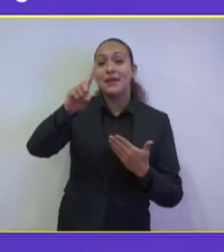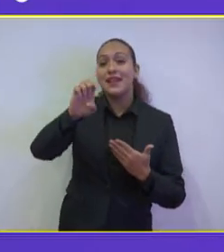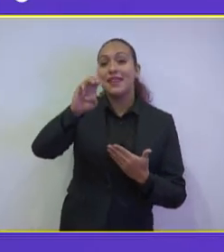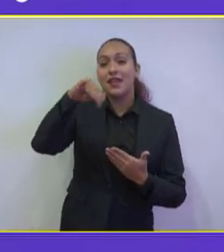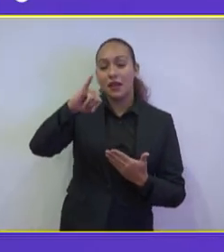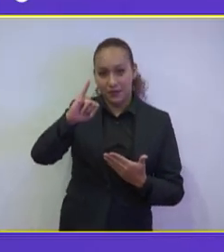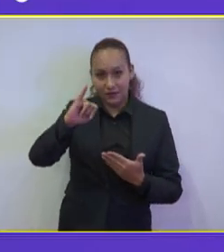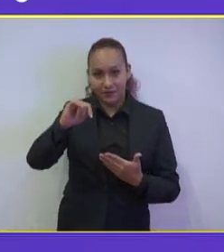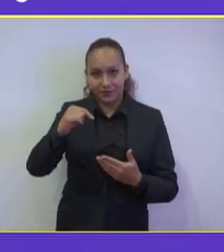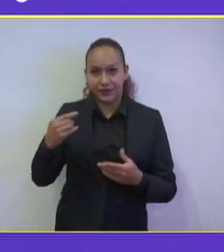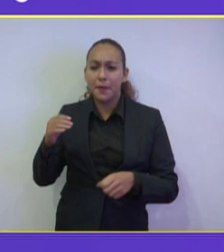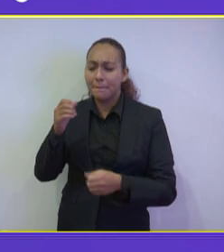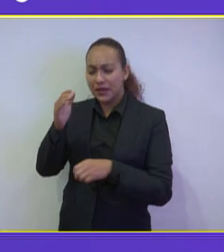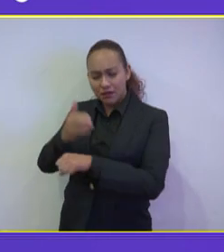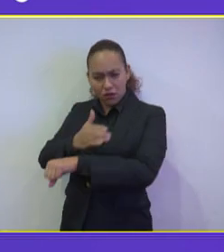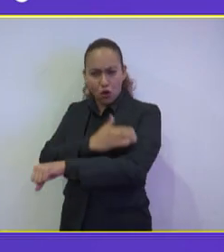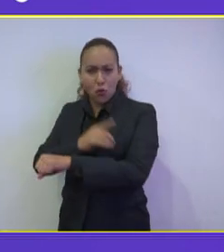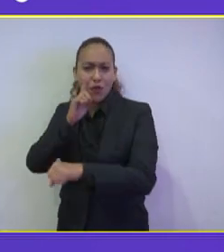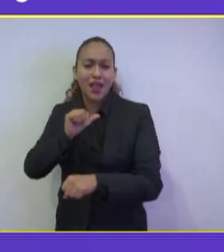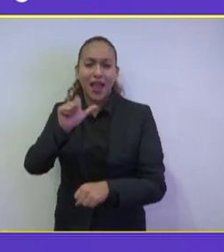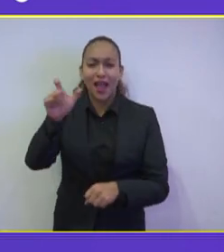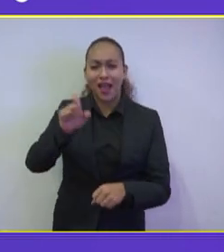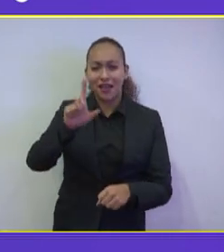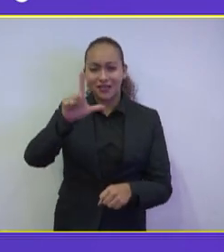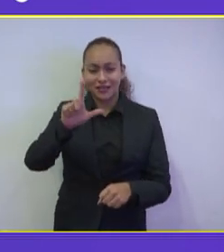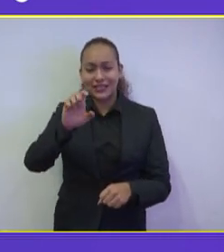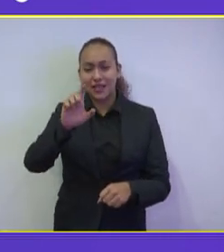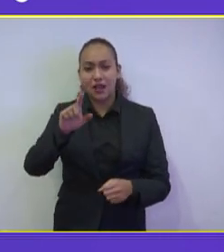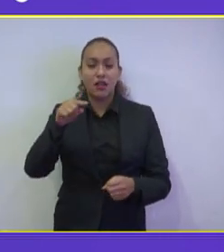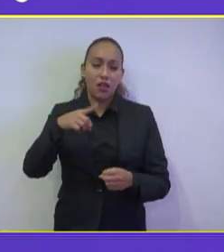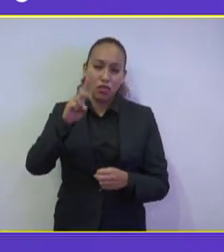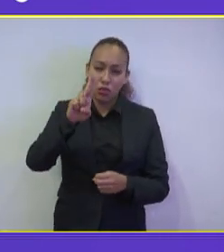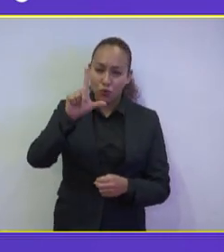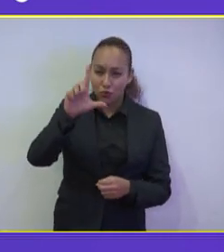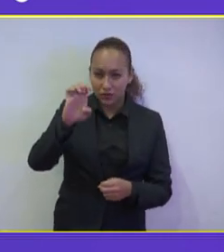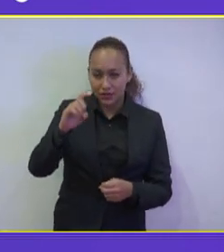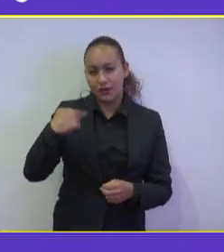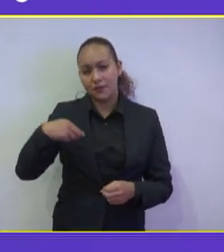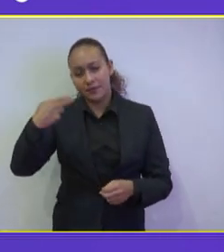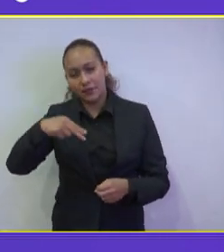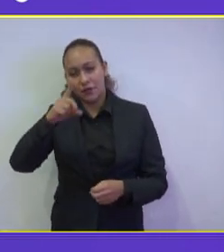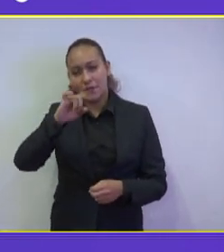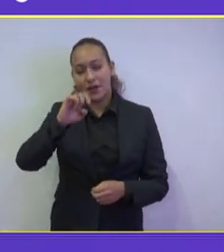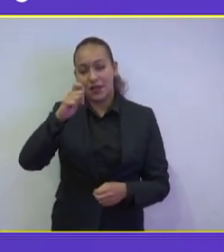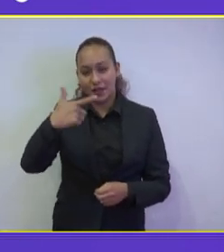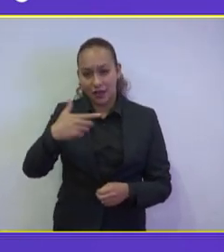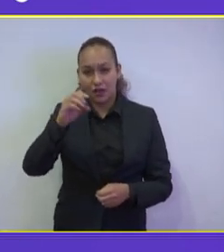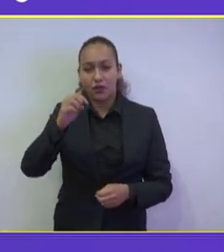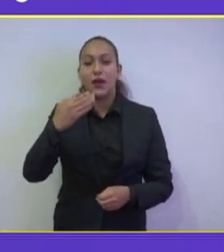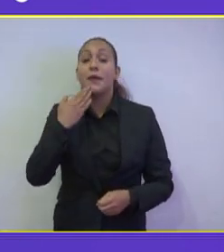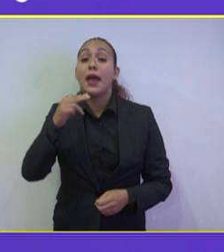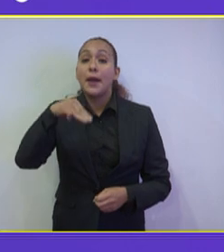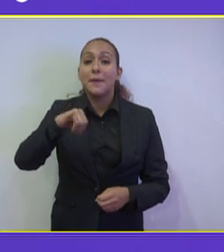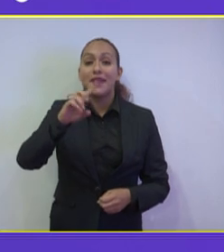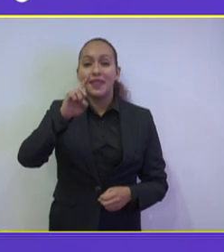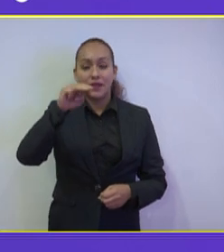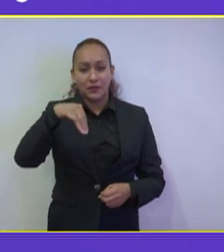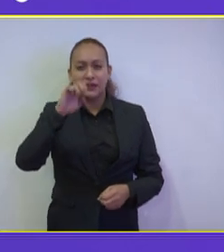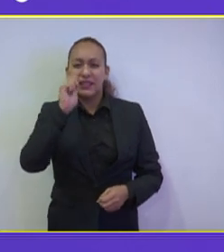Edith Hernández, Axel Ramos y Dulce, y yo, Diego. Bueno, para empezar, mi DEMI es un proyecto de